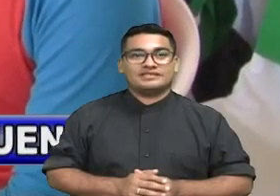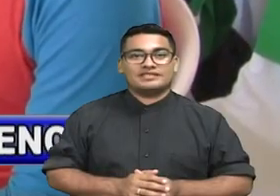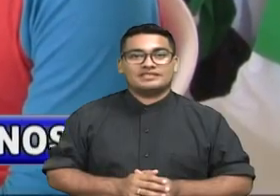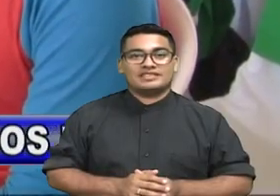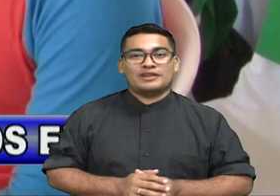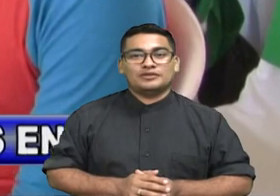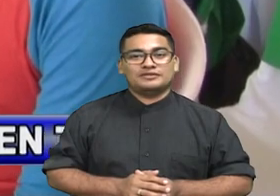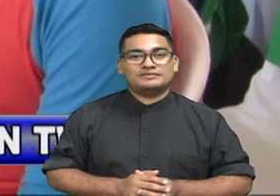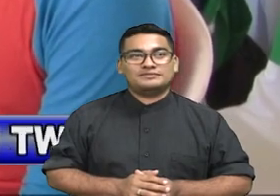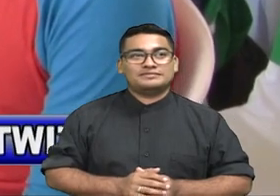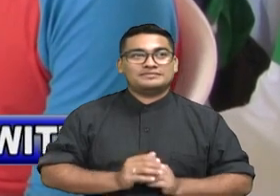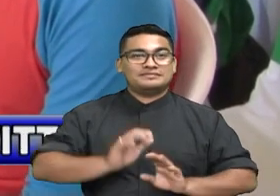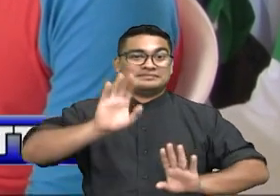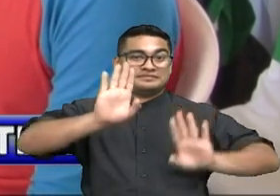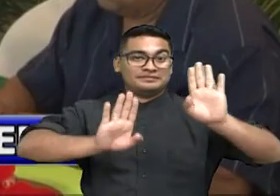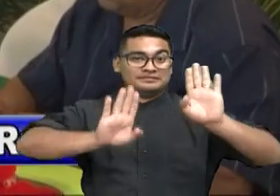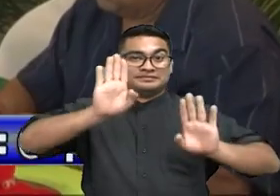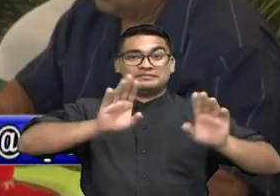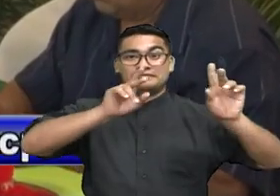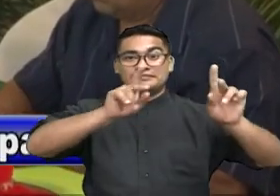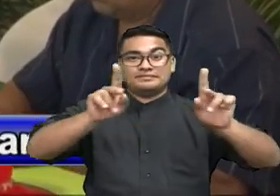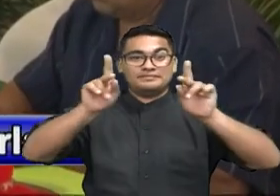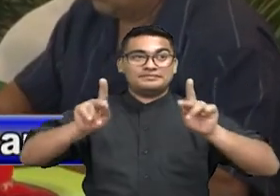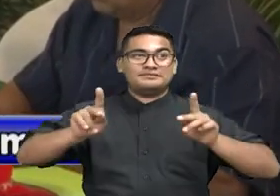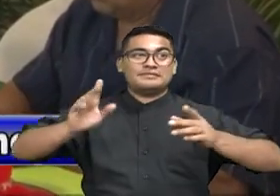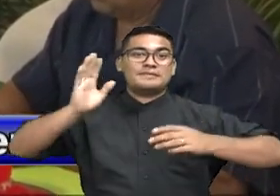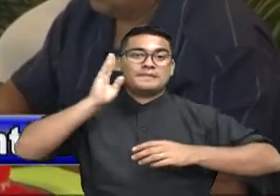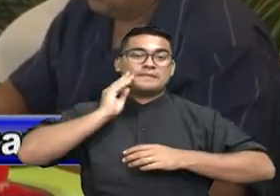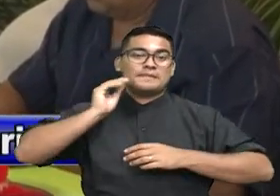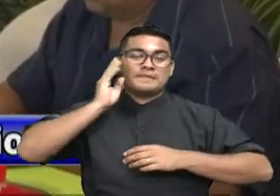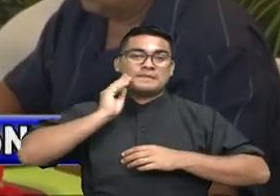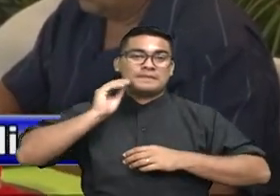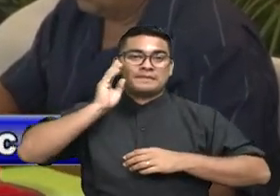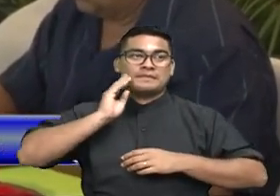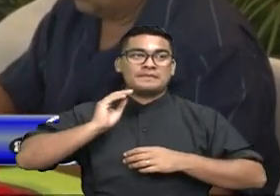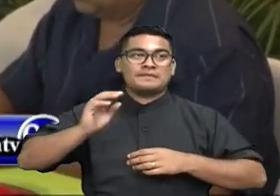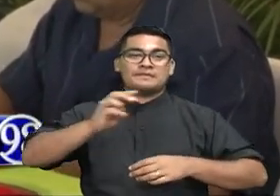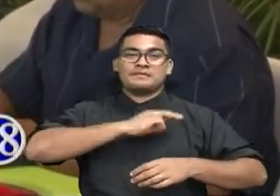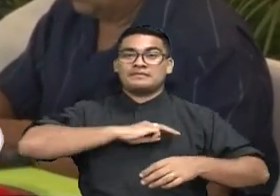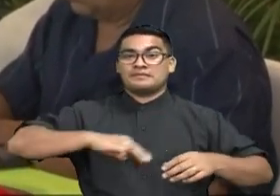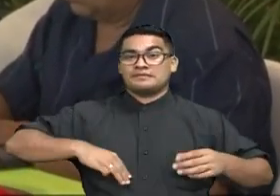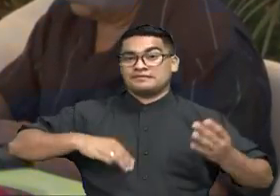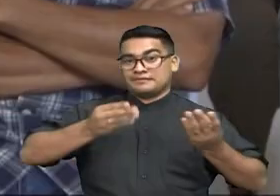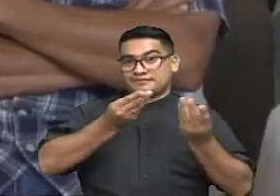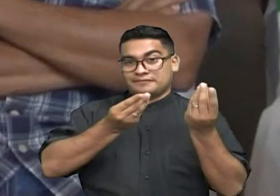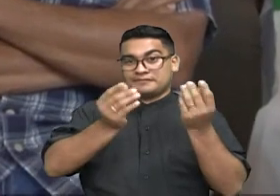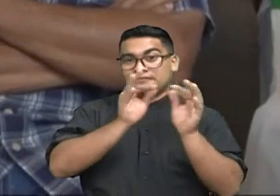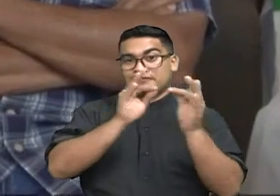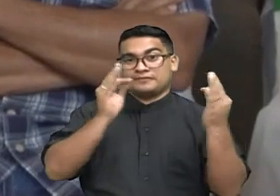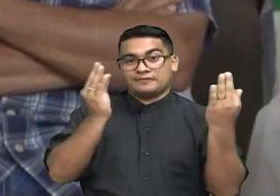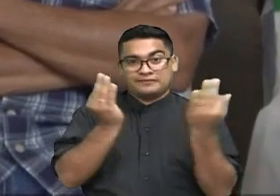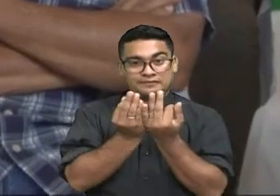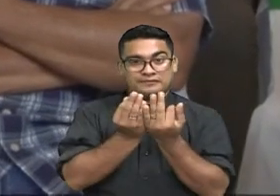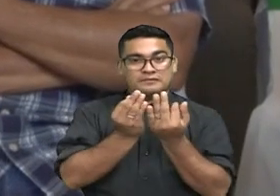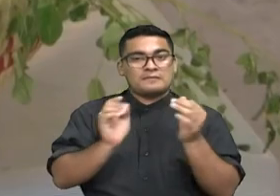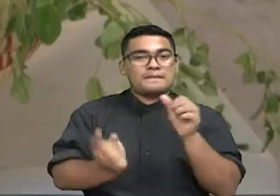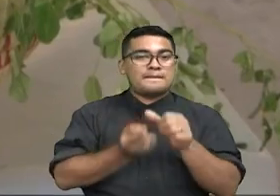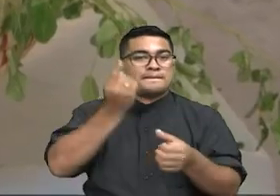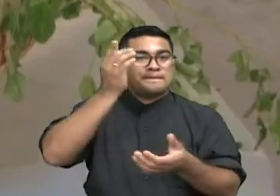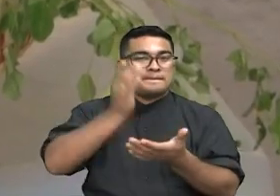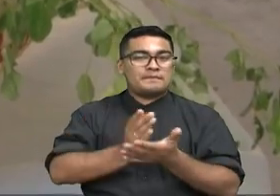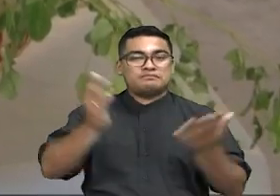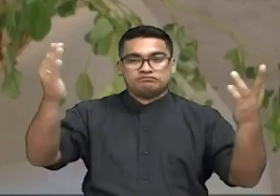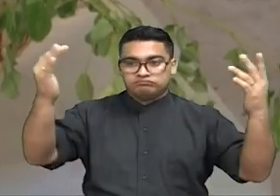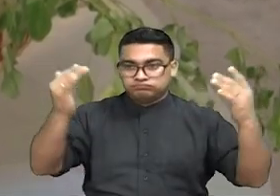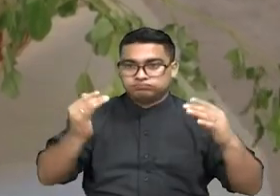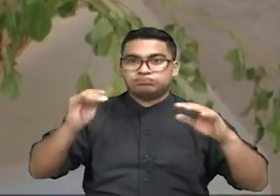Con la participación de protagonistas y especialistas internacionales, el Ministerio de la Economía Familiar realizó el primer Congreso Internacional